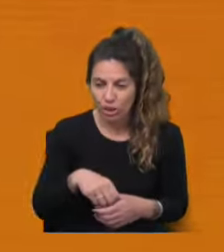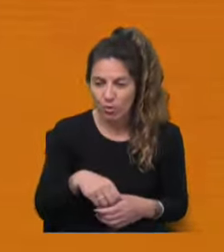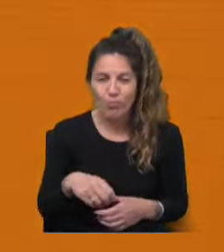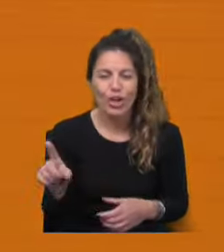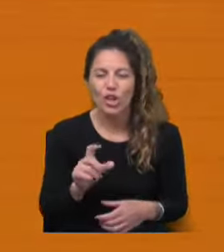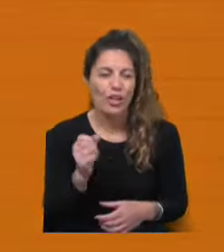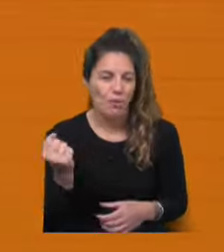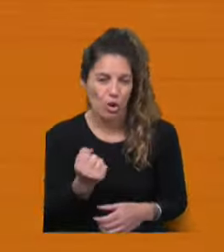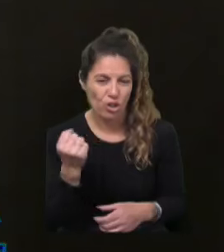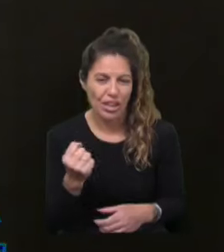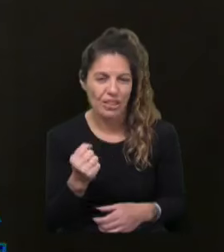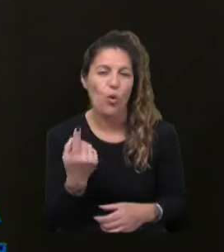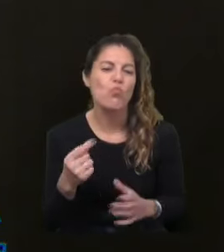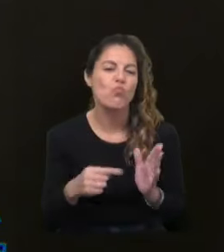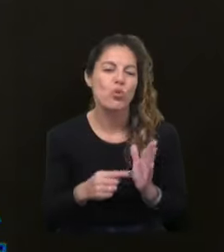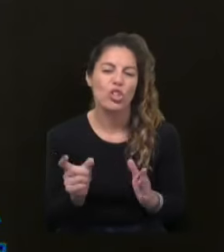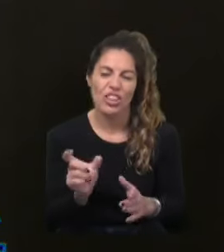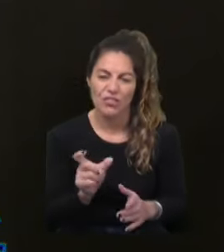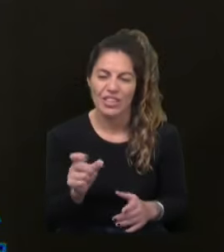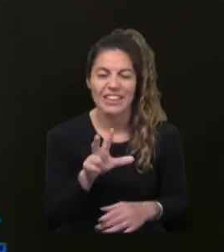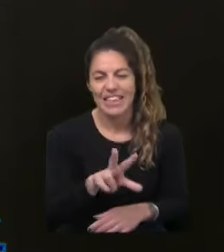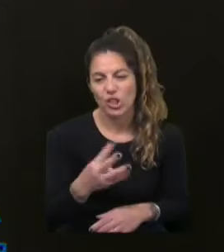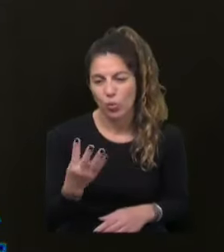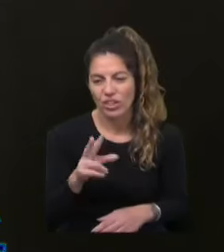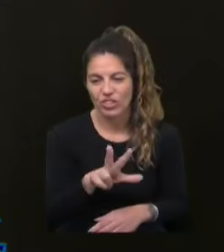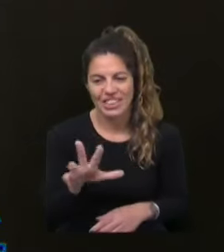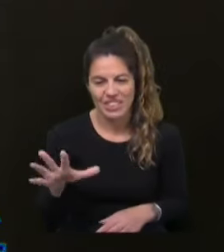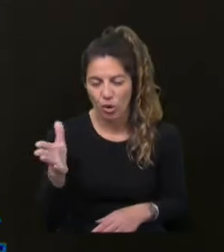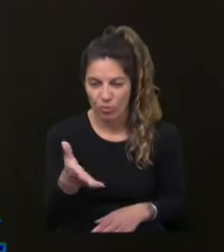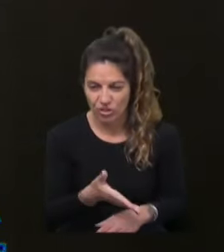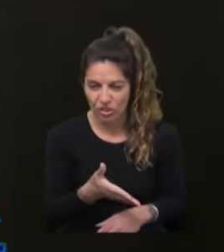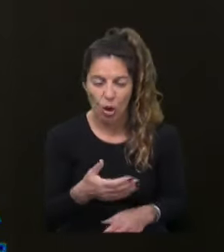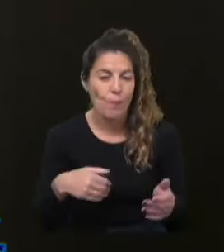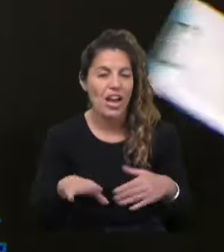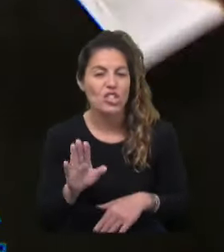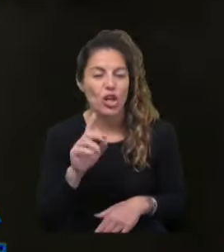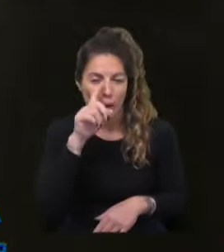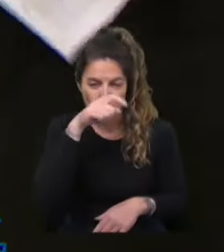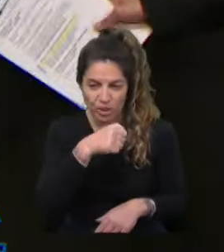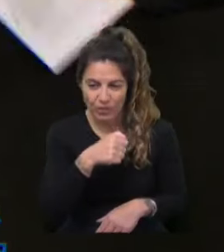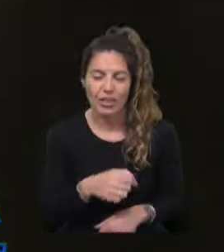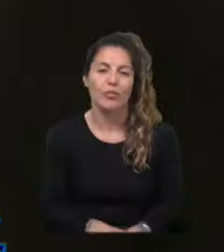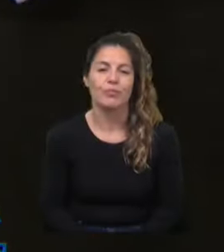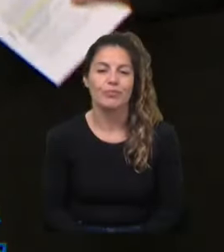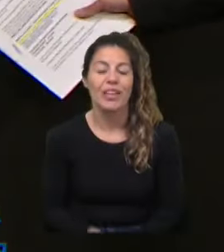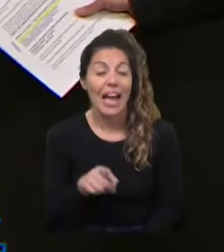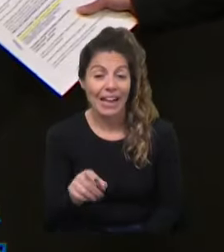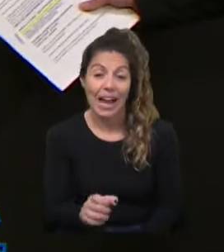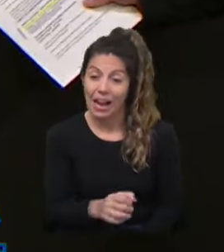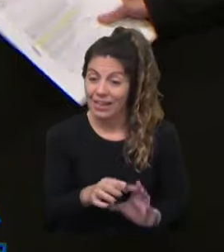era tan significativa. Teníamos solo un punto de diferencia, 34% y 35% mayor en Montevideo en este sentido. Acá